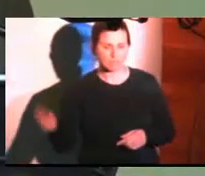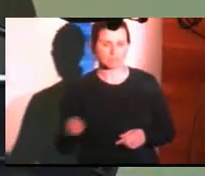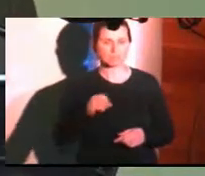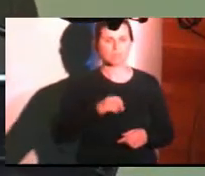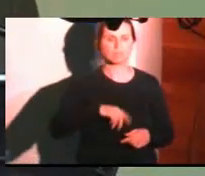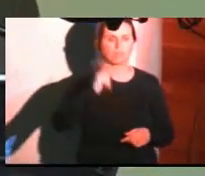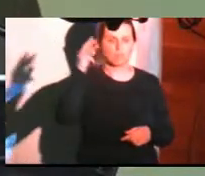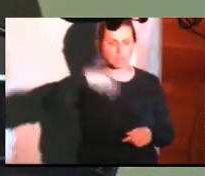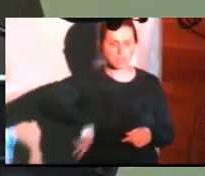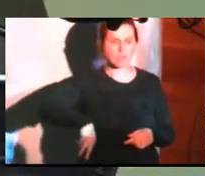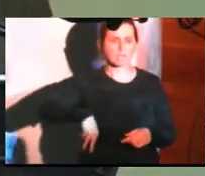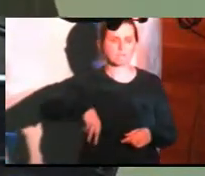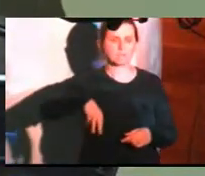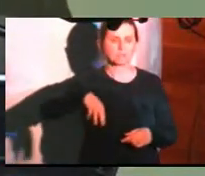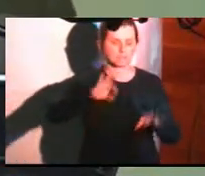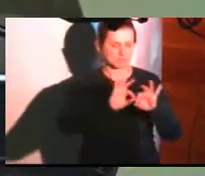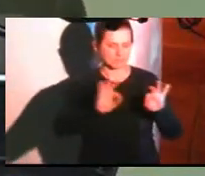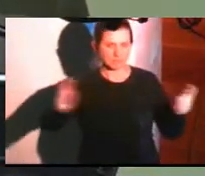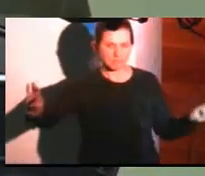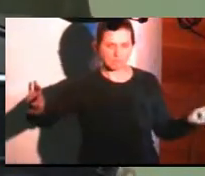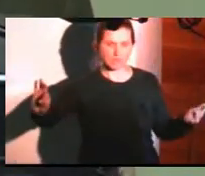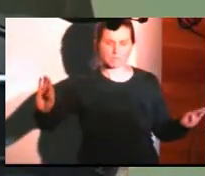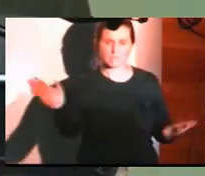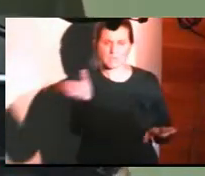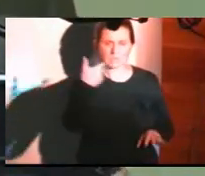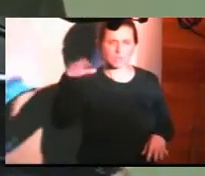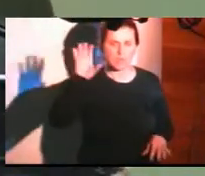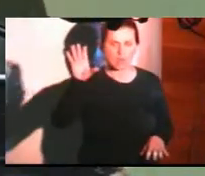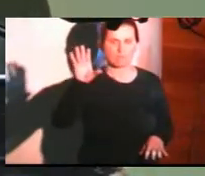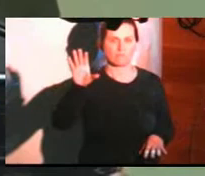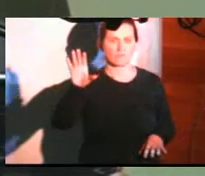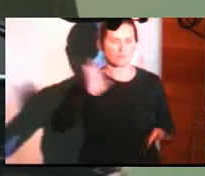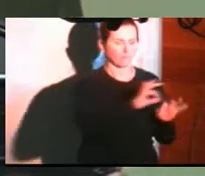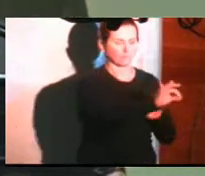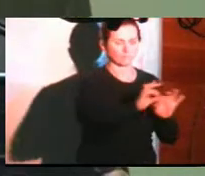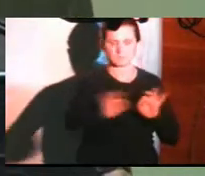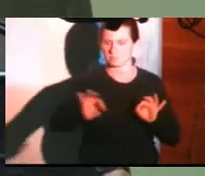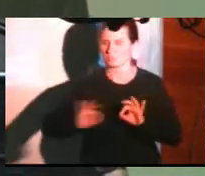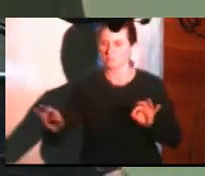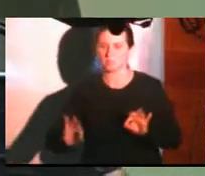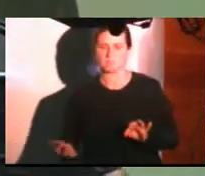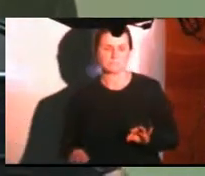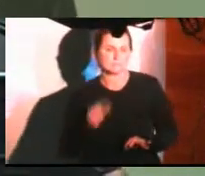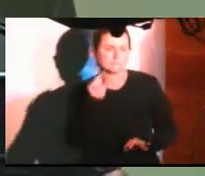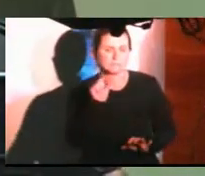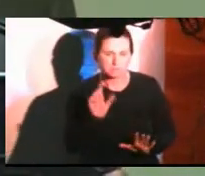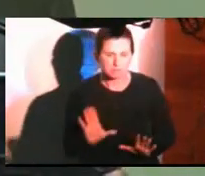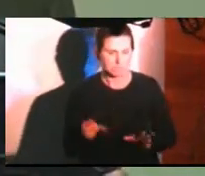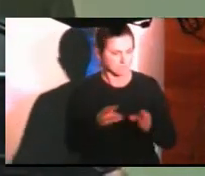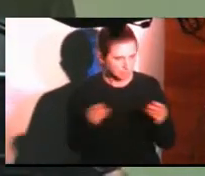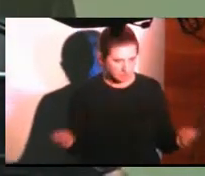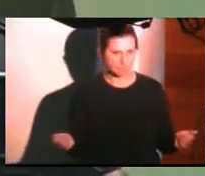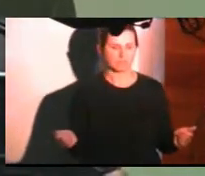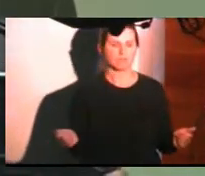siendo distribuidos en toda la provincia. Me decía Mariano que ya estamos casi en los últimos tramos.